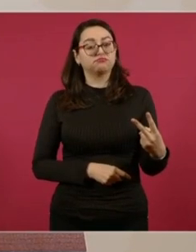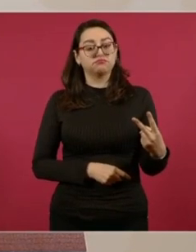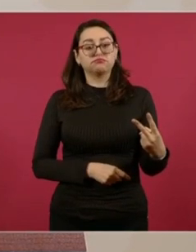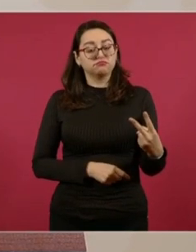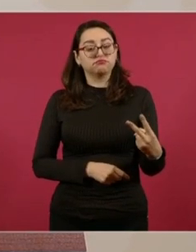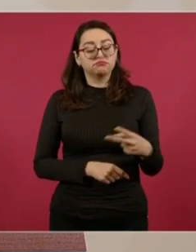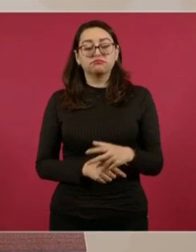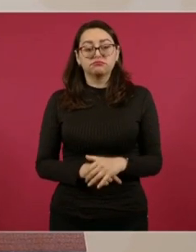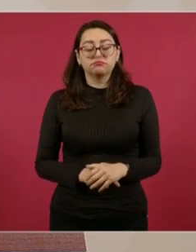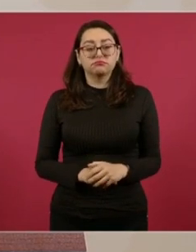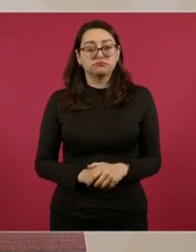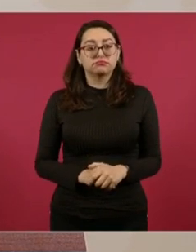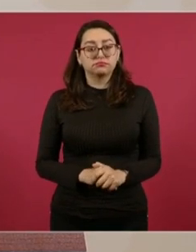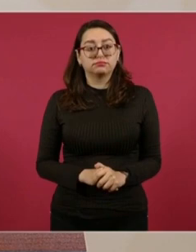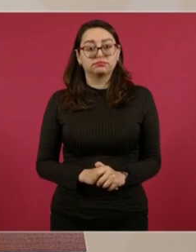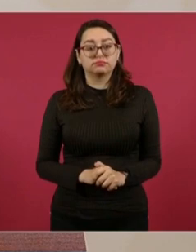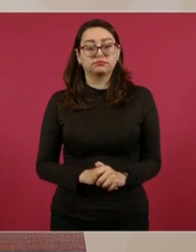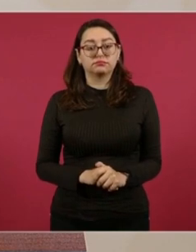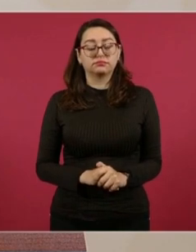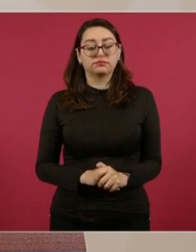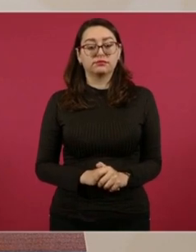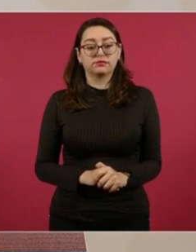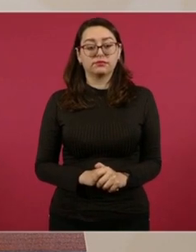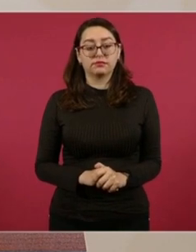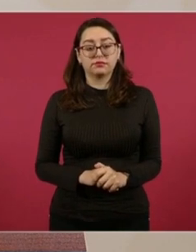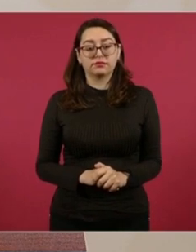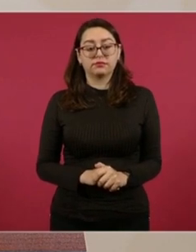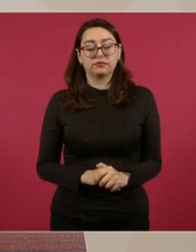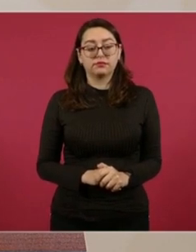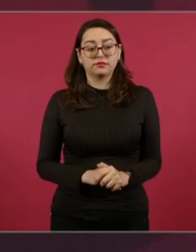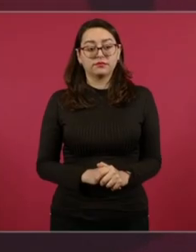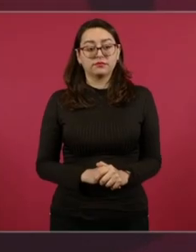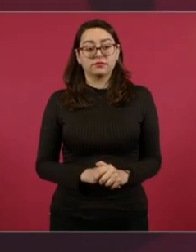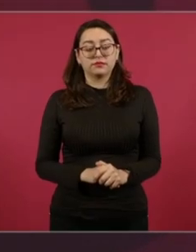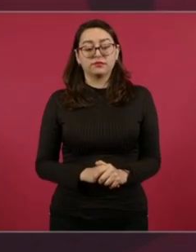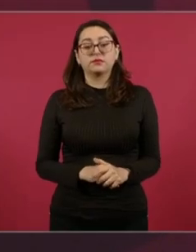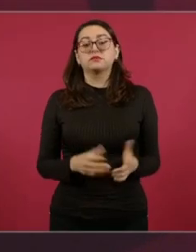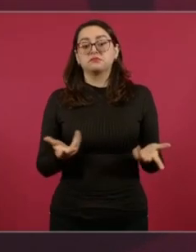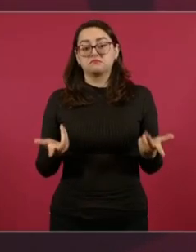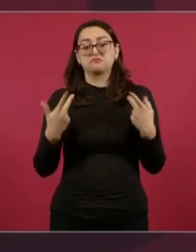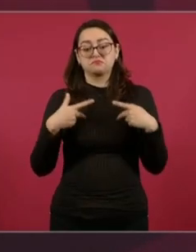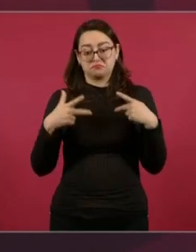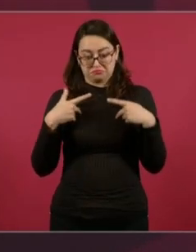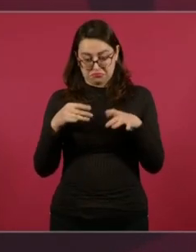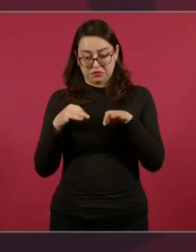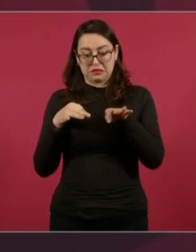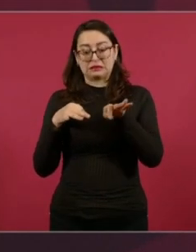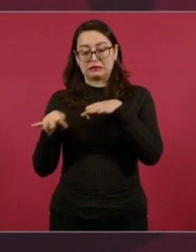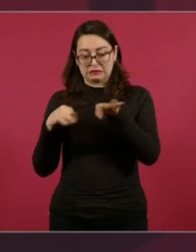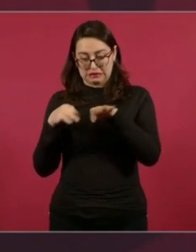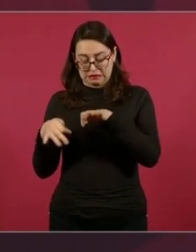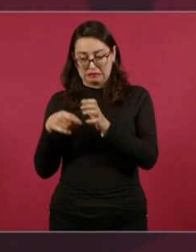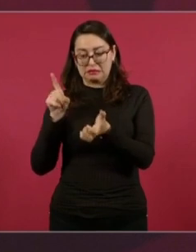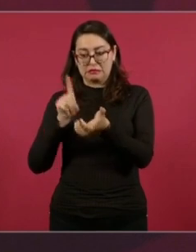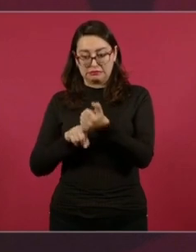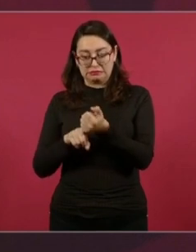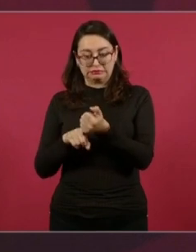que pertenecen al sistema de pensiones del Seguro